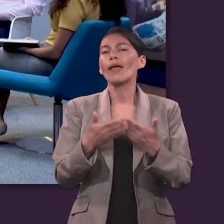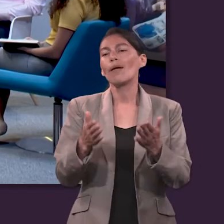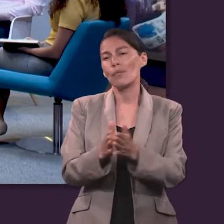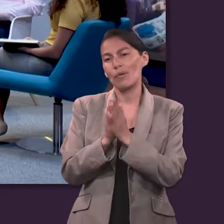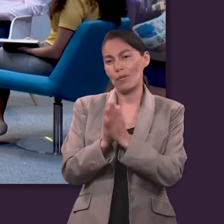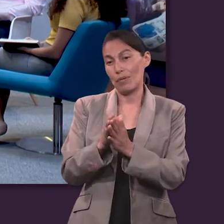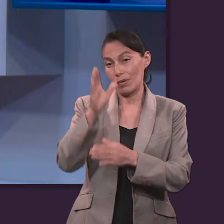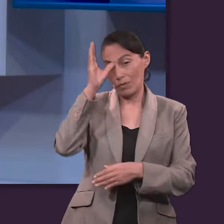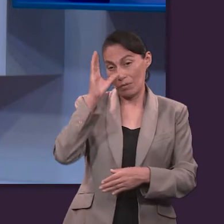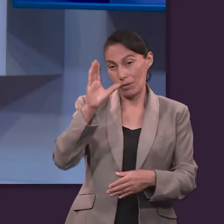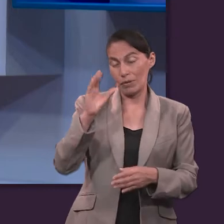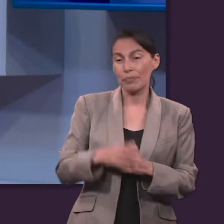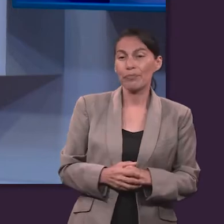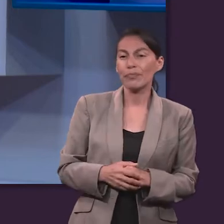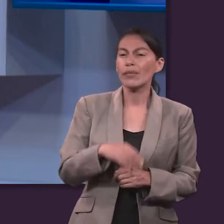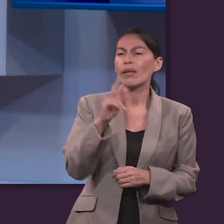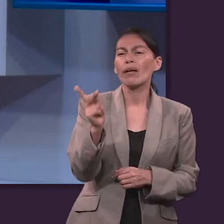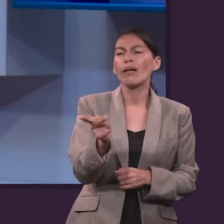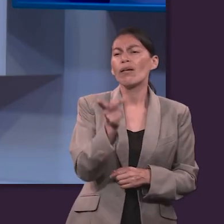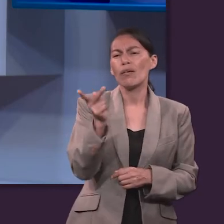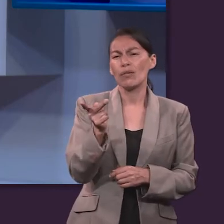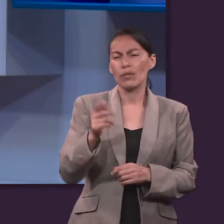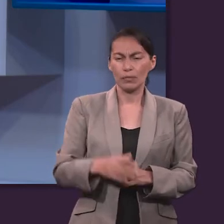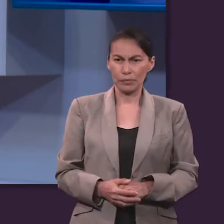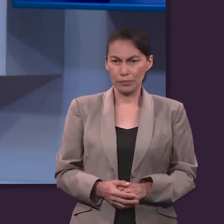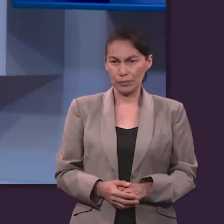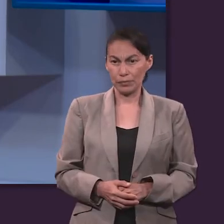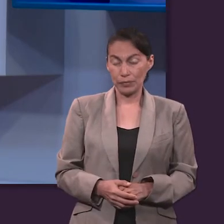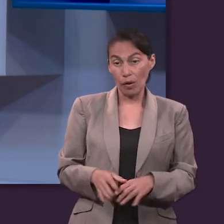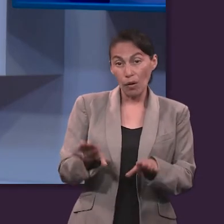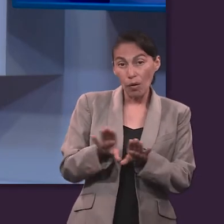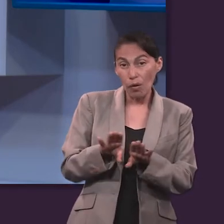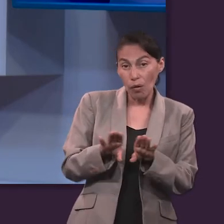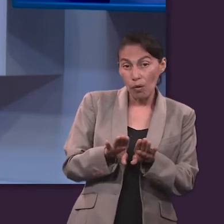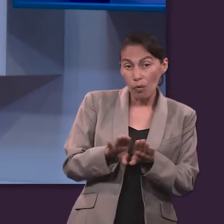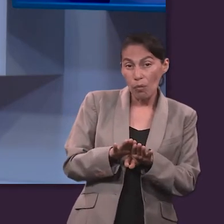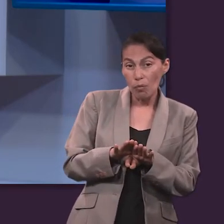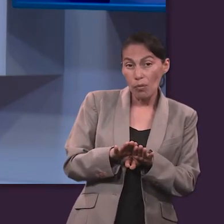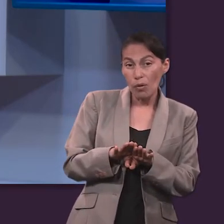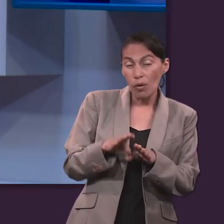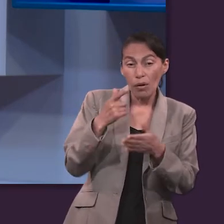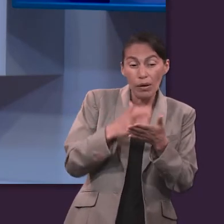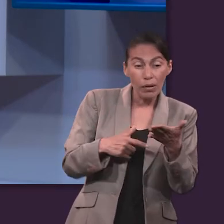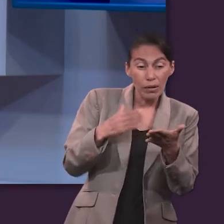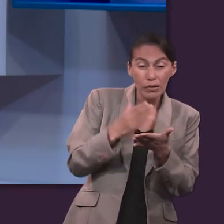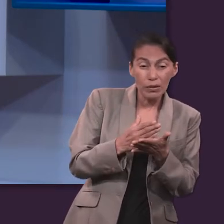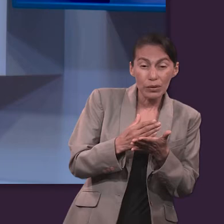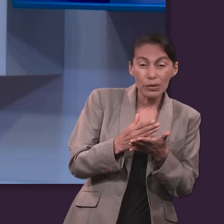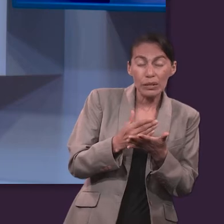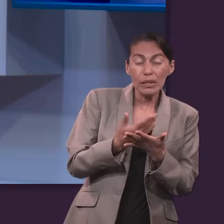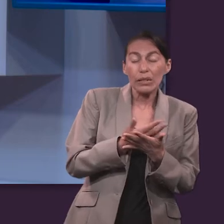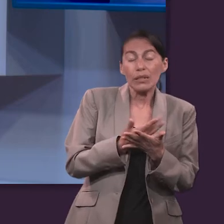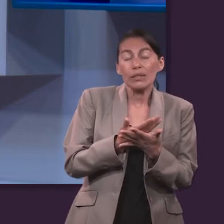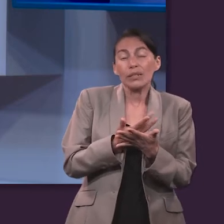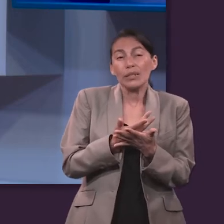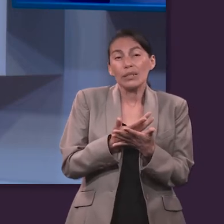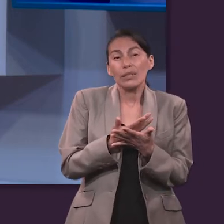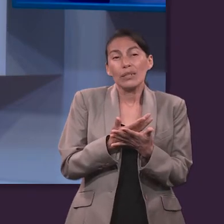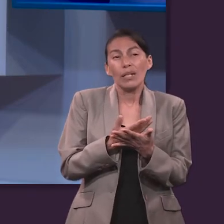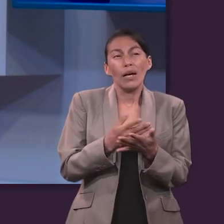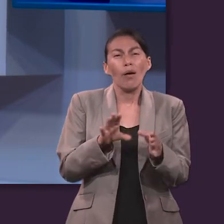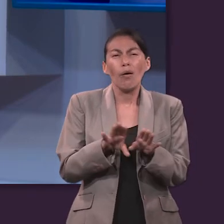quisiera preguntarte algo. ¿Cómo crees que podemos aprender a extraer lecciones